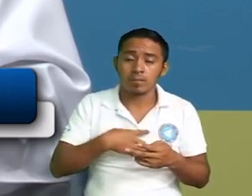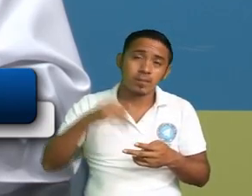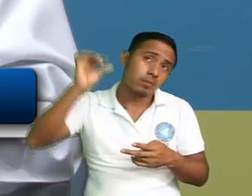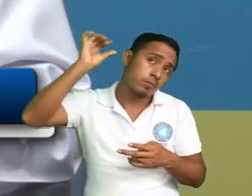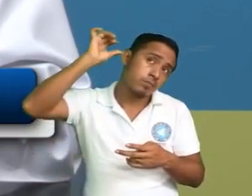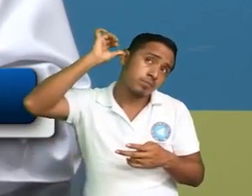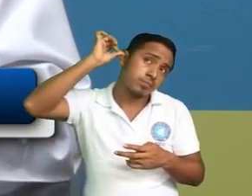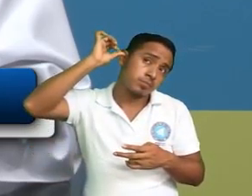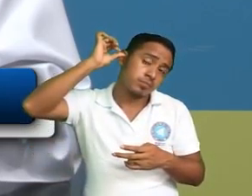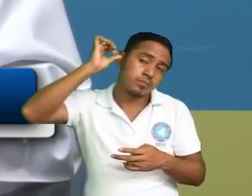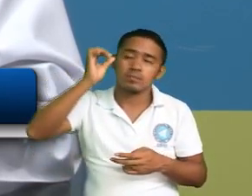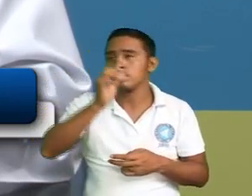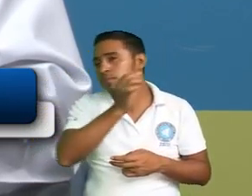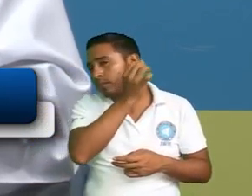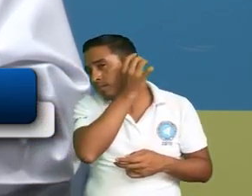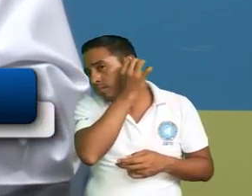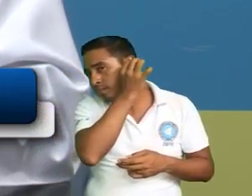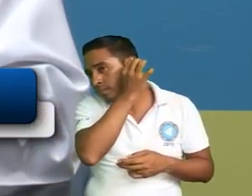profilácticas, ¿verdad?, para